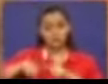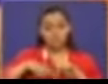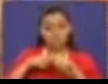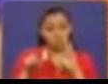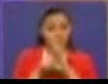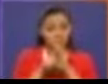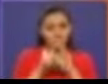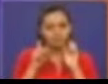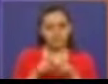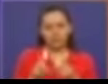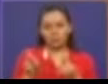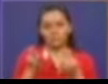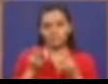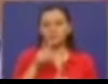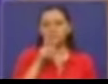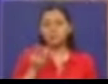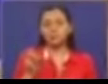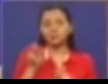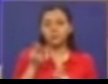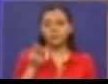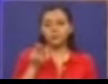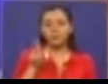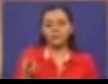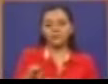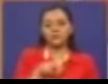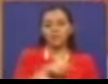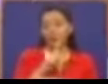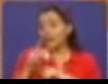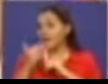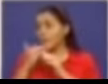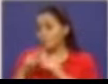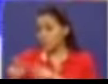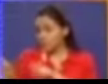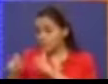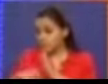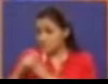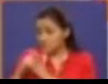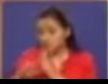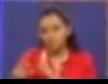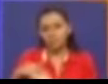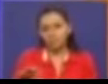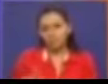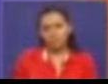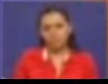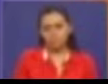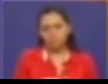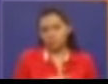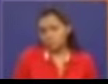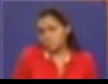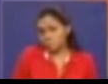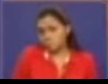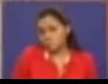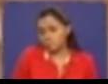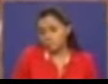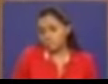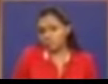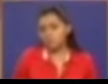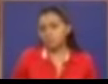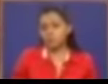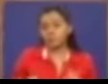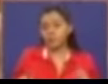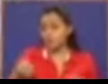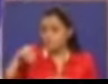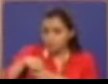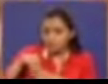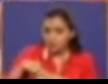tiene que pedir permiso a la Fiscalía, porque si no piden permiso, es ilegal y se van presos. Y la unidad de Fiscalía está en